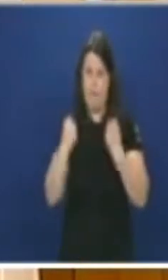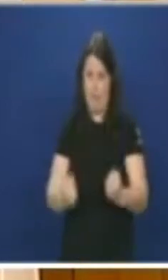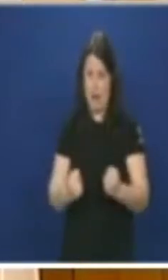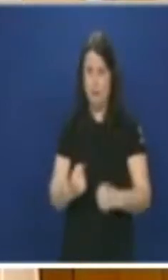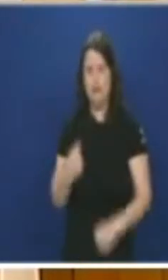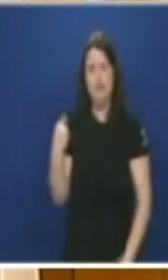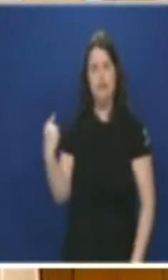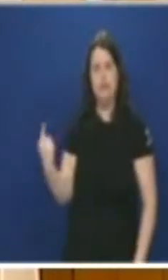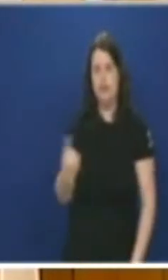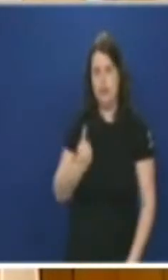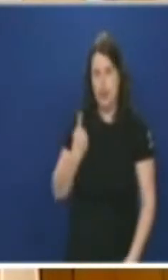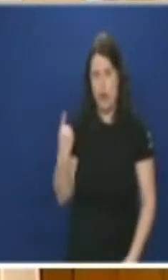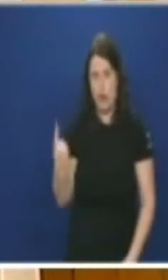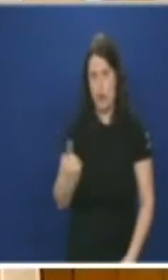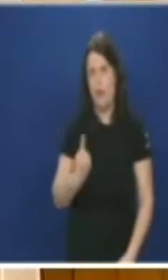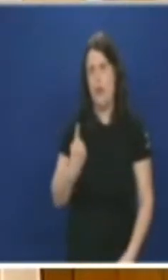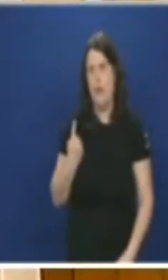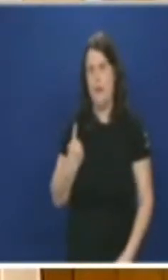aislados,